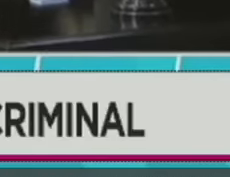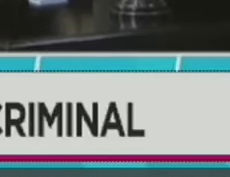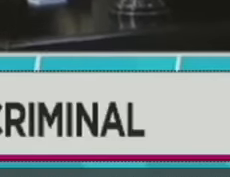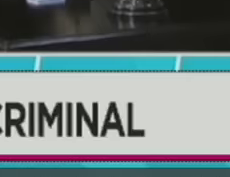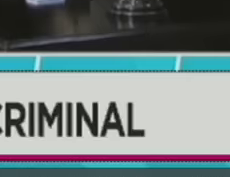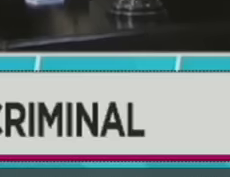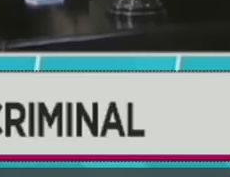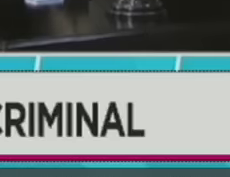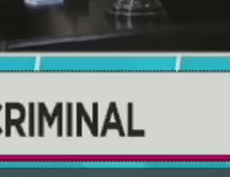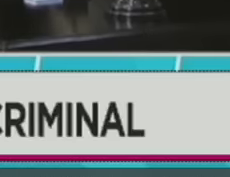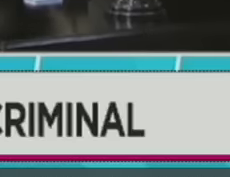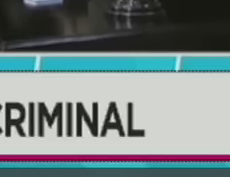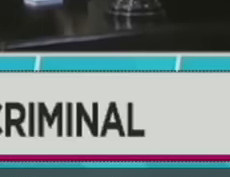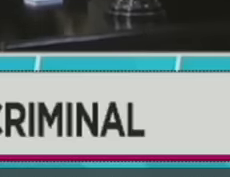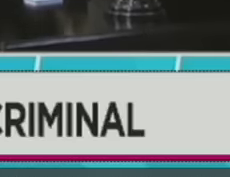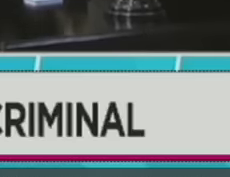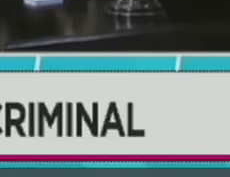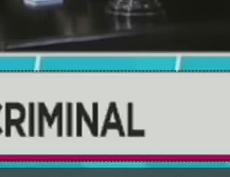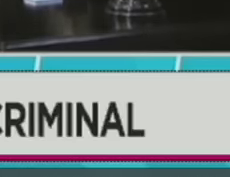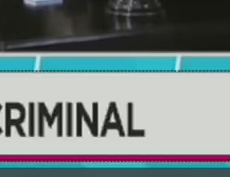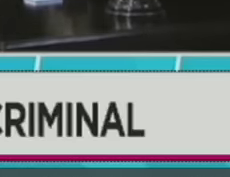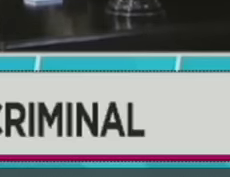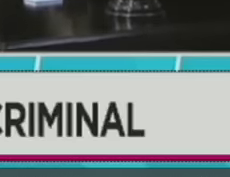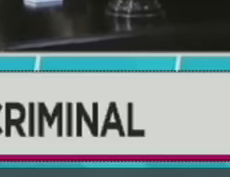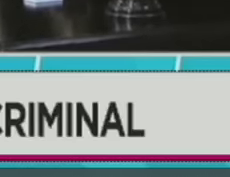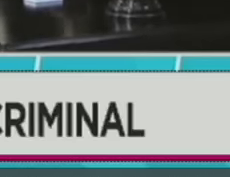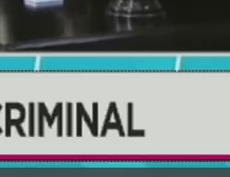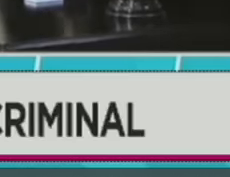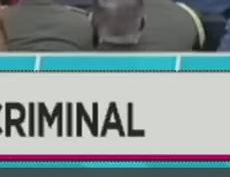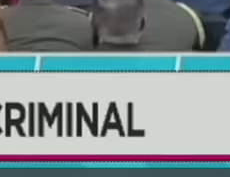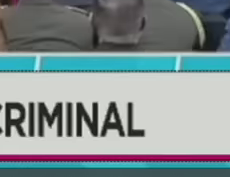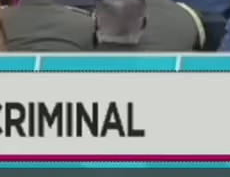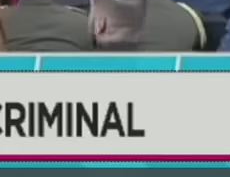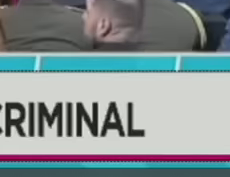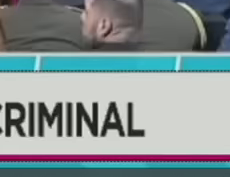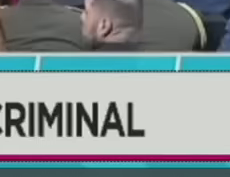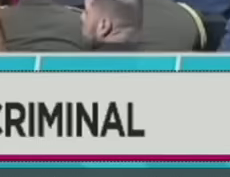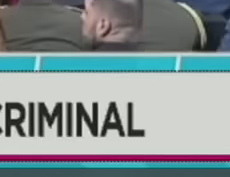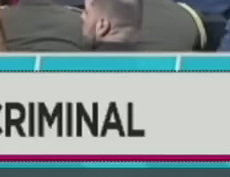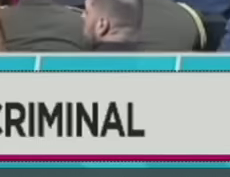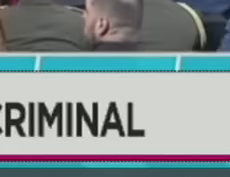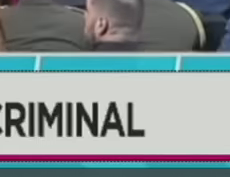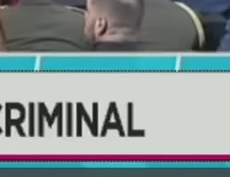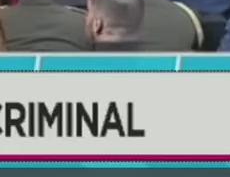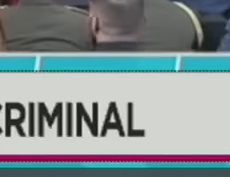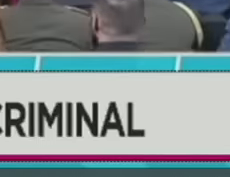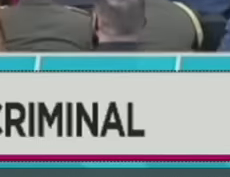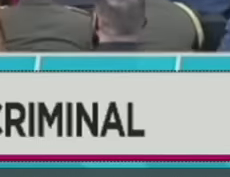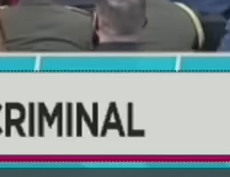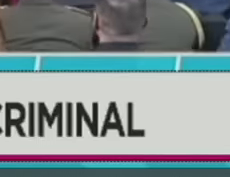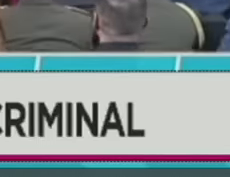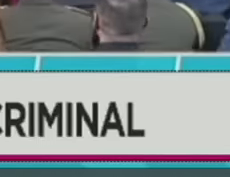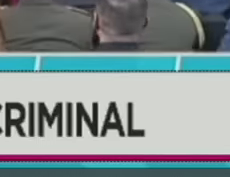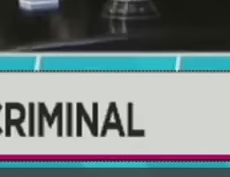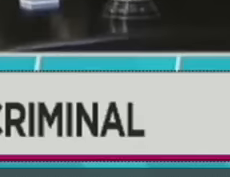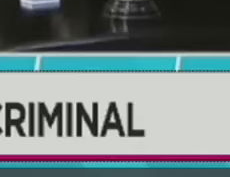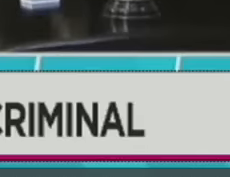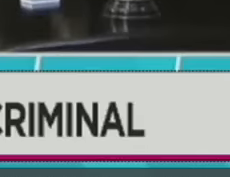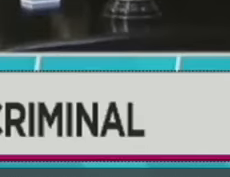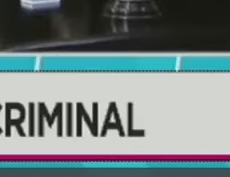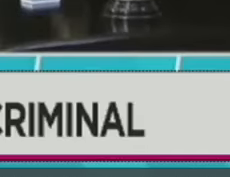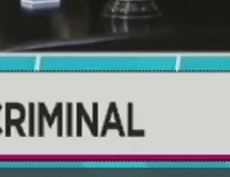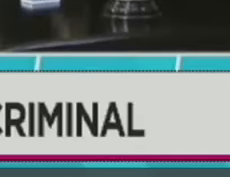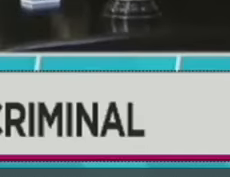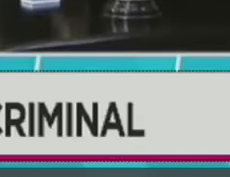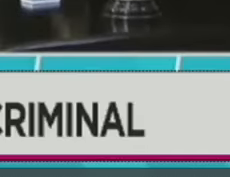logró Pinochet en Chile, que es intimidar a una sociedad completa y luego ir a arrasar